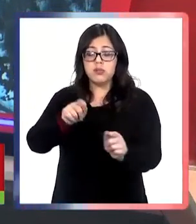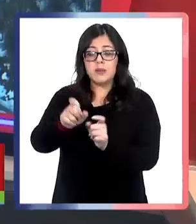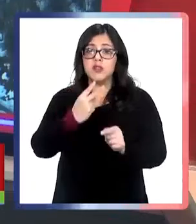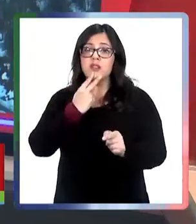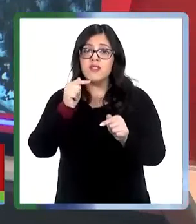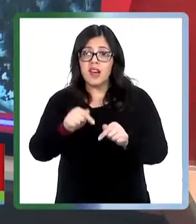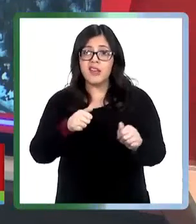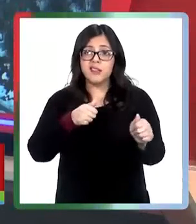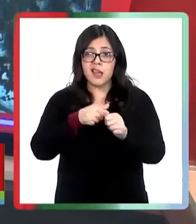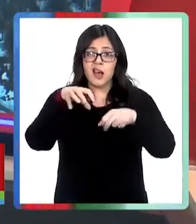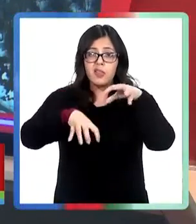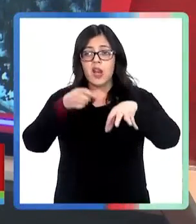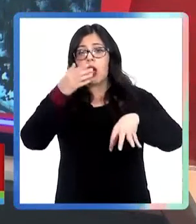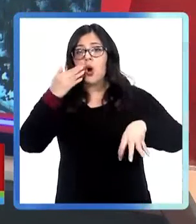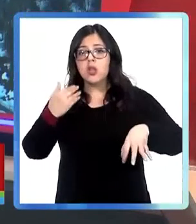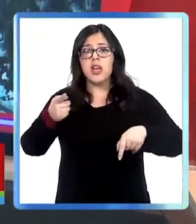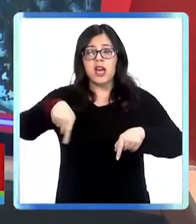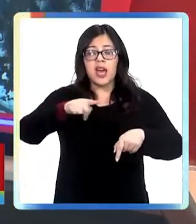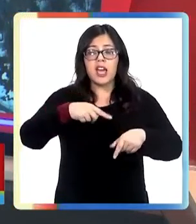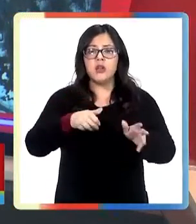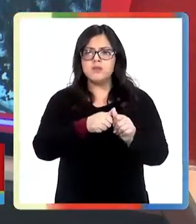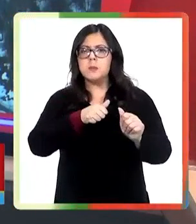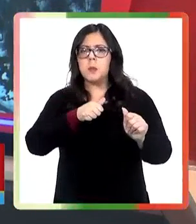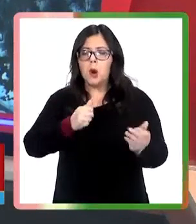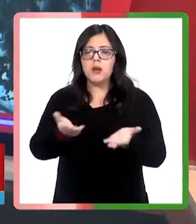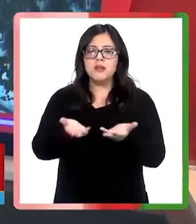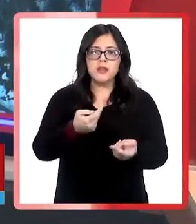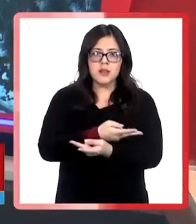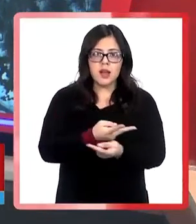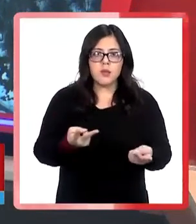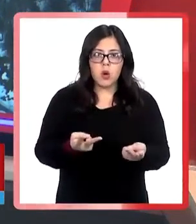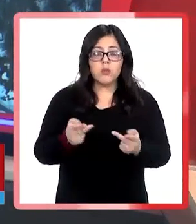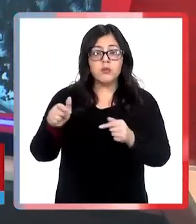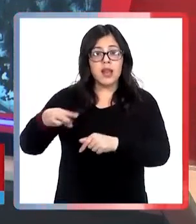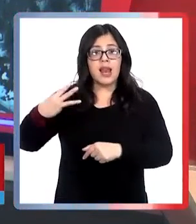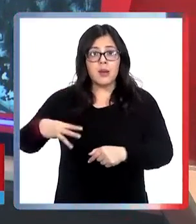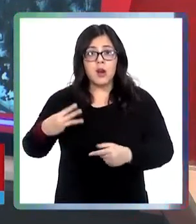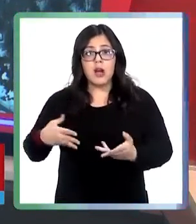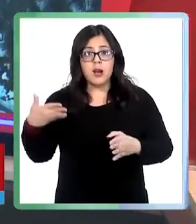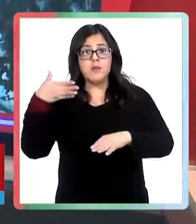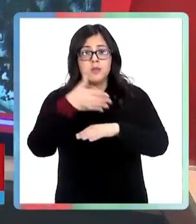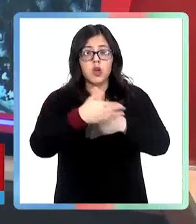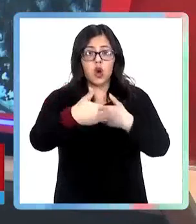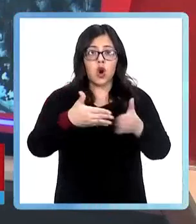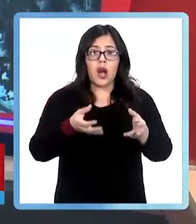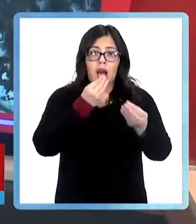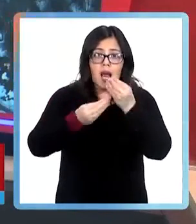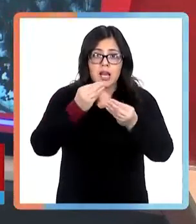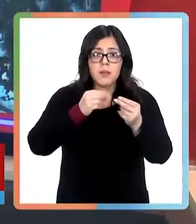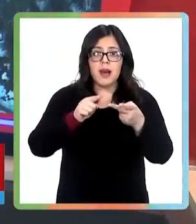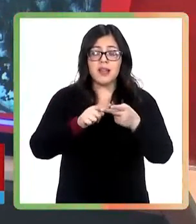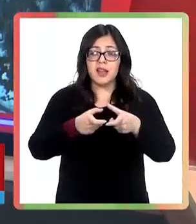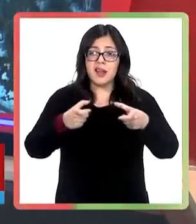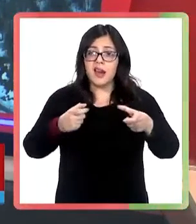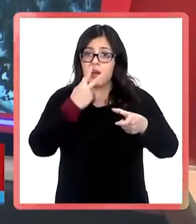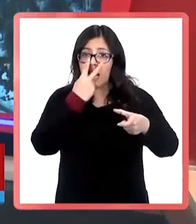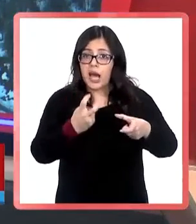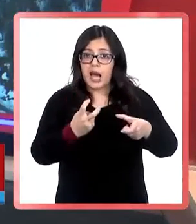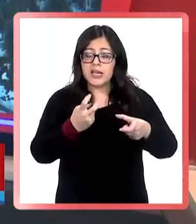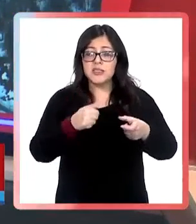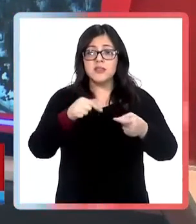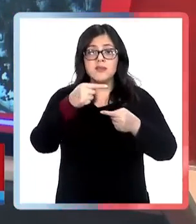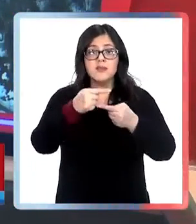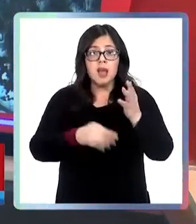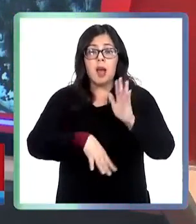de la comuna y los habitantes de esta zona cordillerana son los más alejados de los servicios públicos. El municipio llegó con cajas de